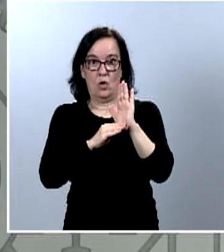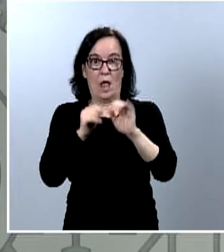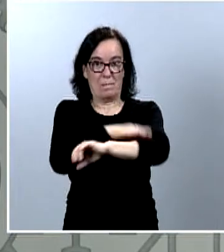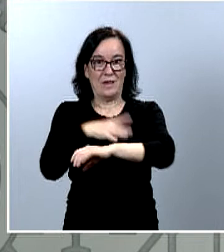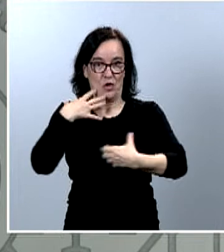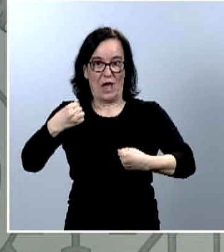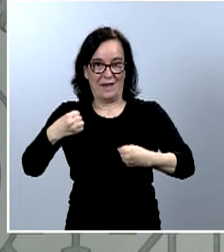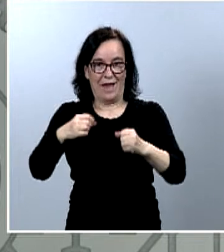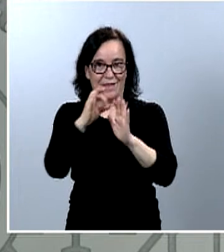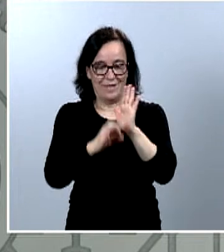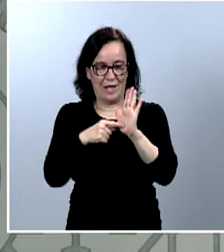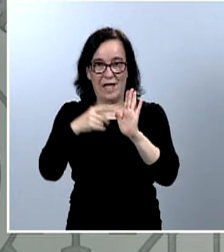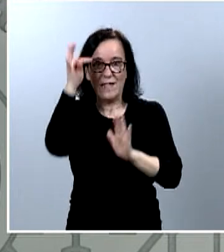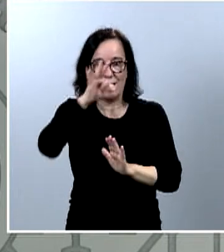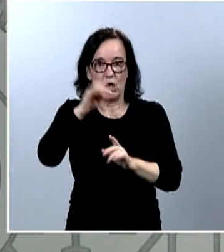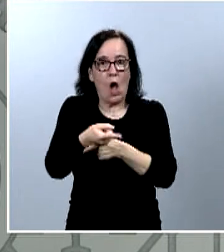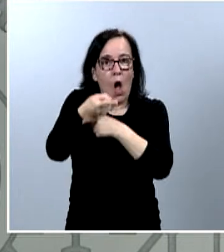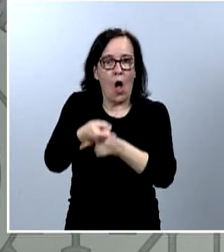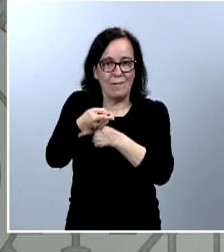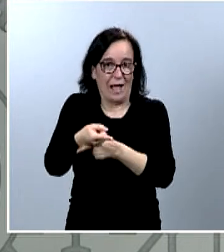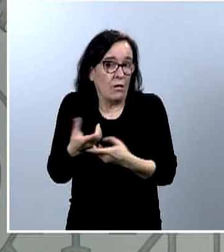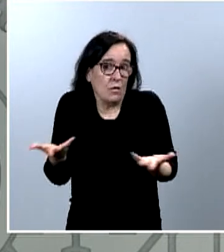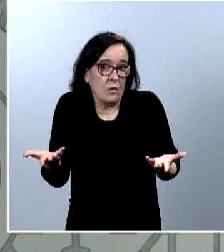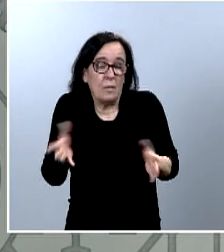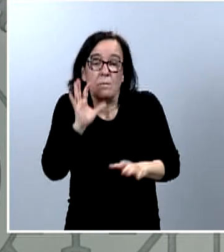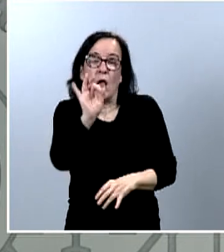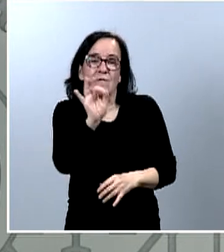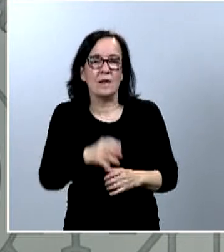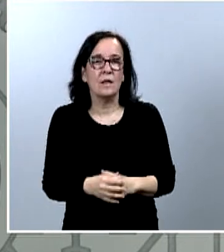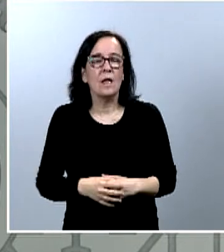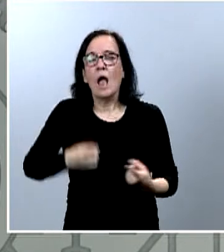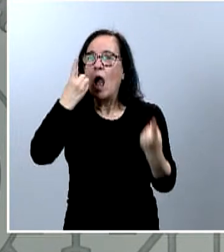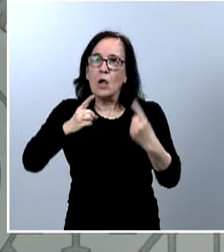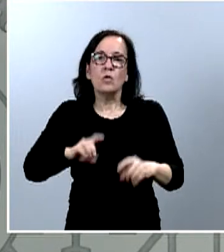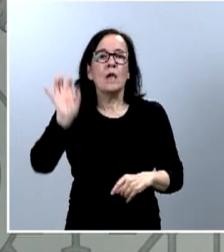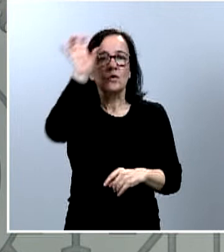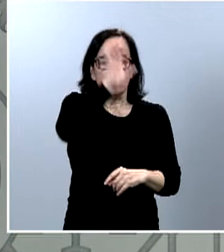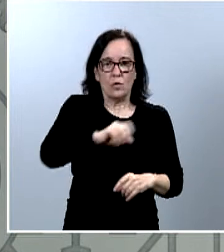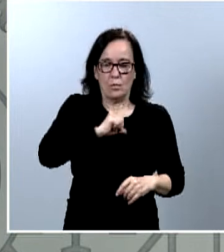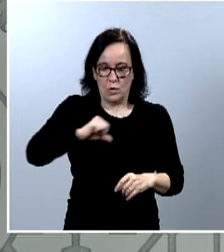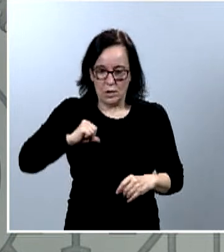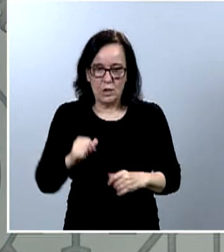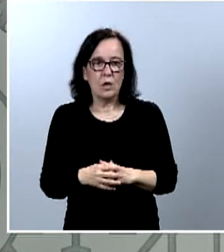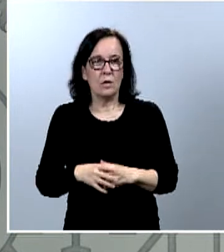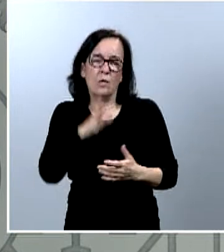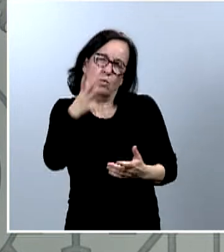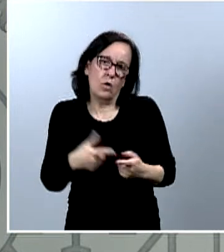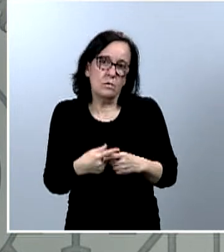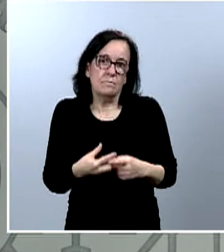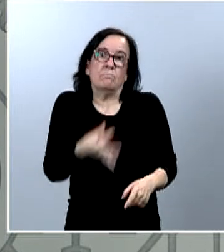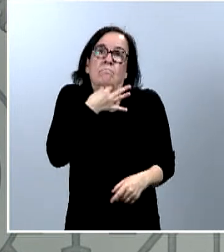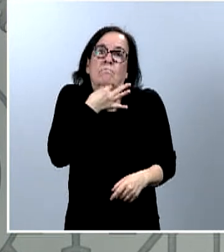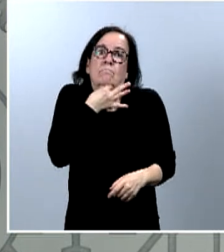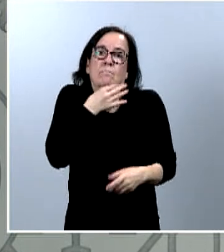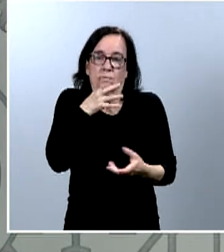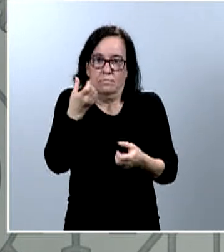que en teoría es una obligación de hacerlo, pero sí que es cierto que algunas comunidades autónomas, por la sobrecarga que han tenido